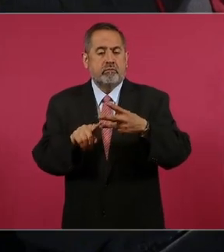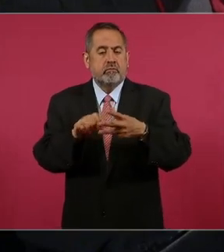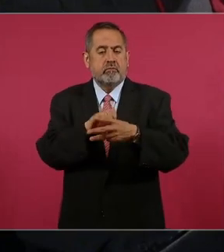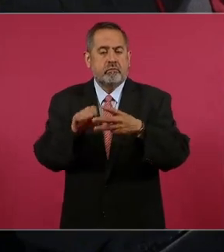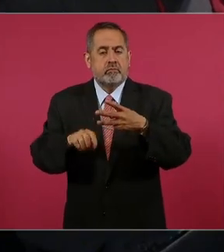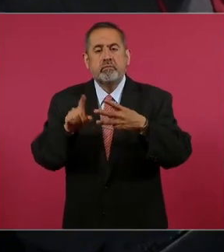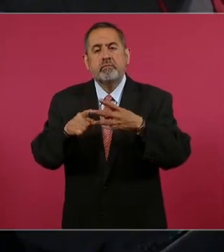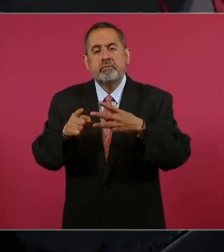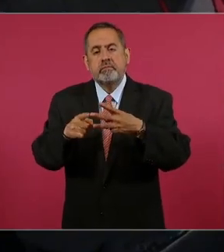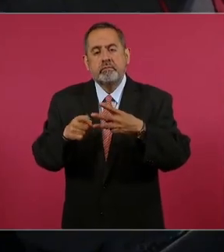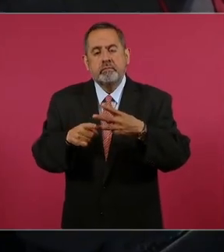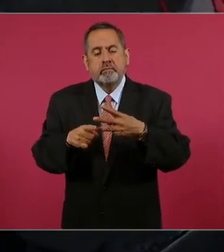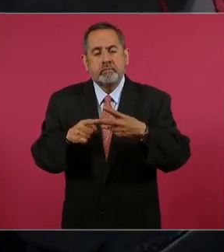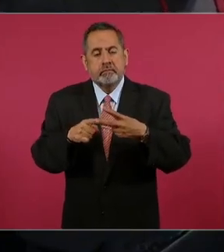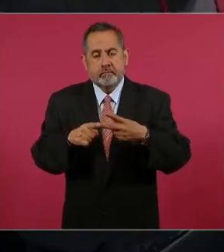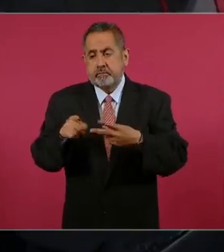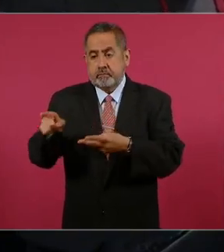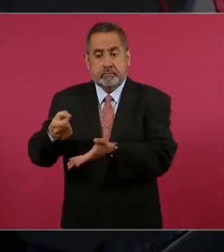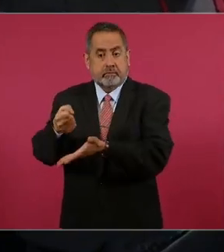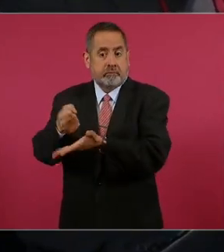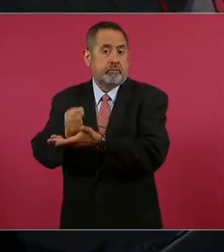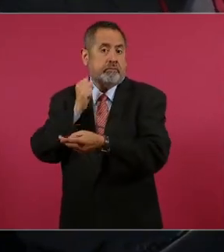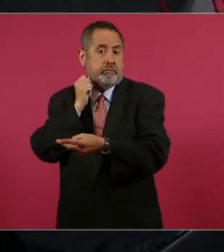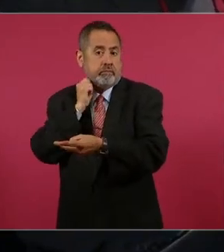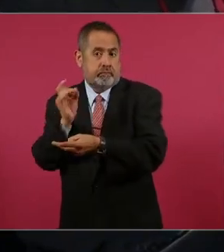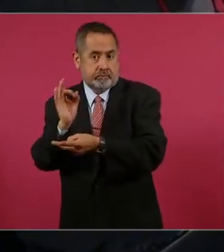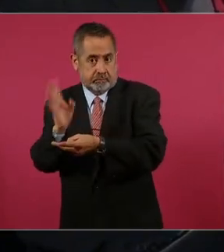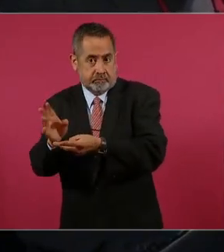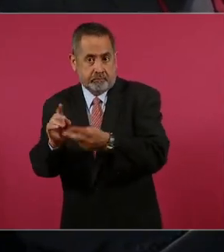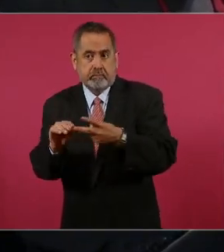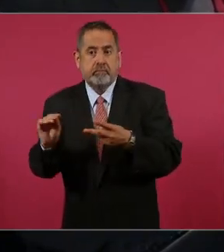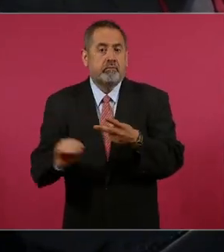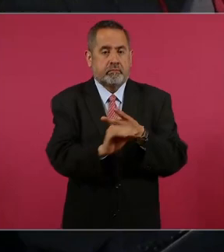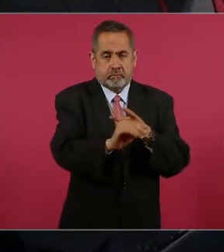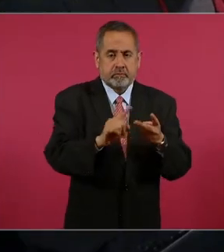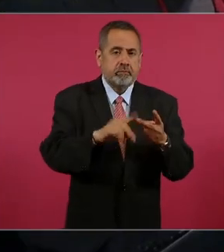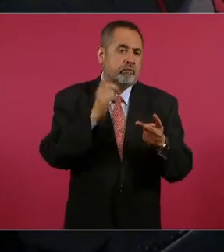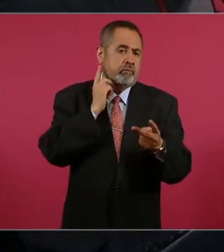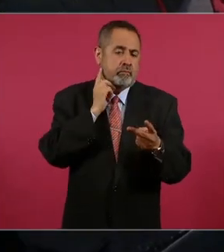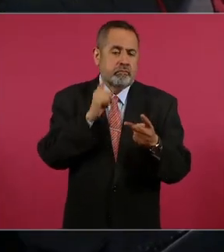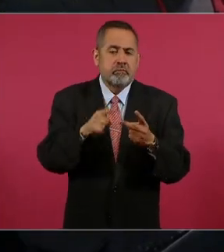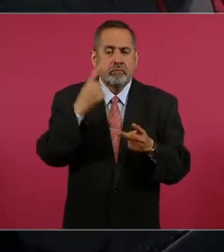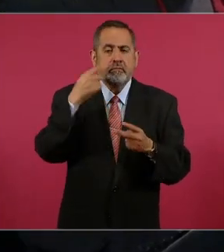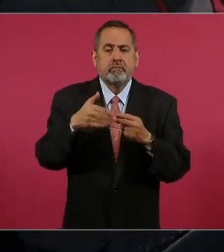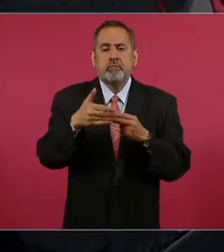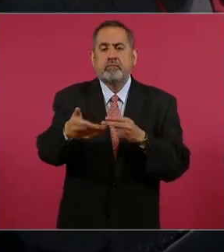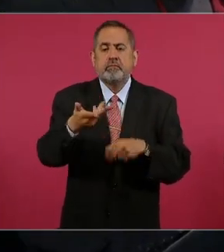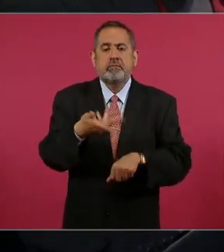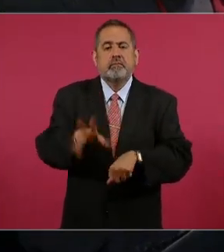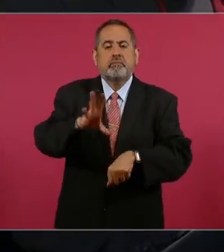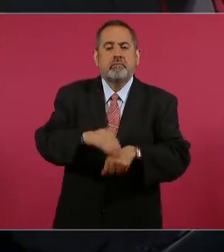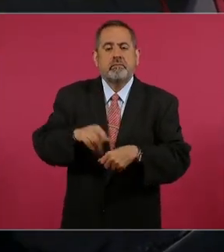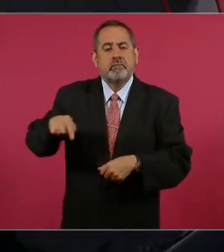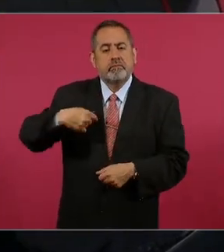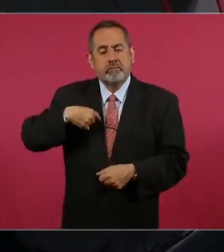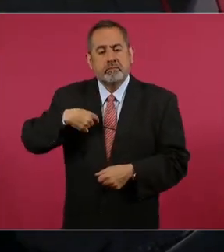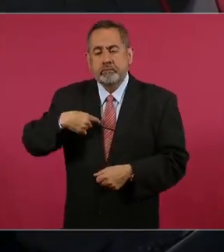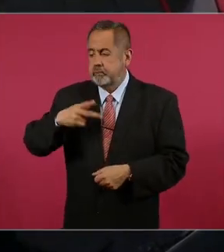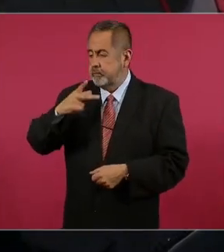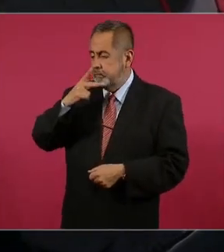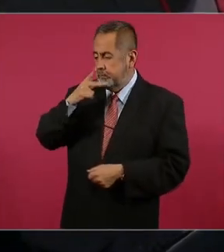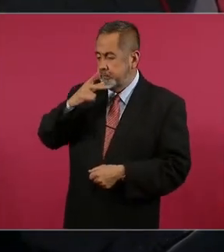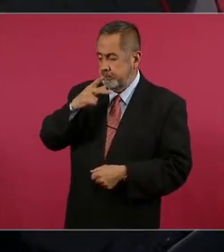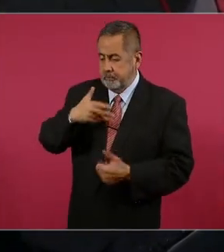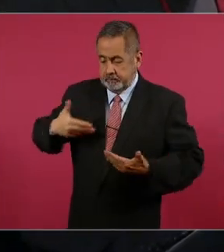bueno ya una minuta en el Senado para atender la extender perdón la licencia de paternidad a 20